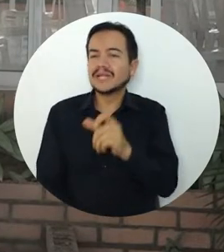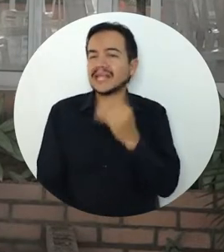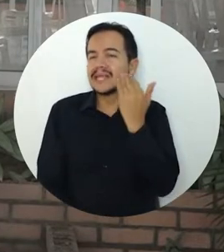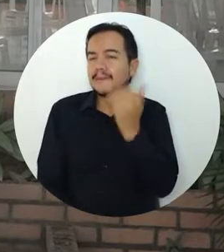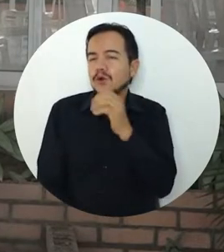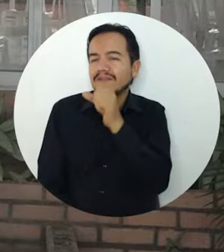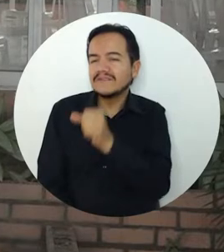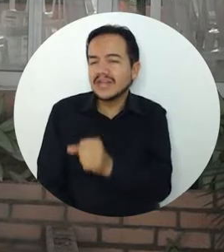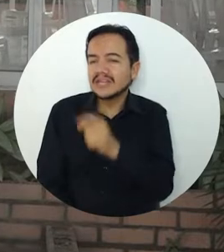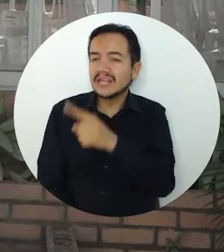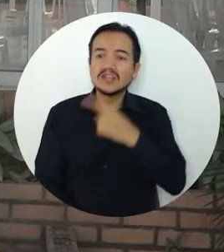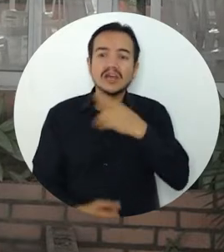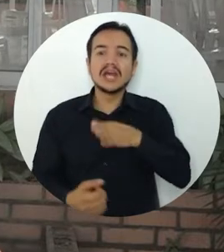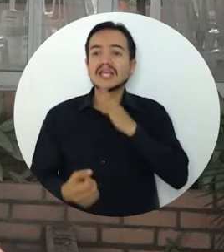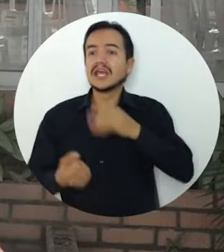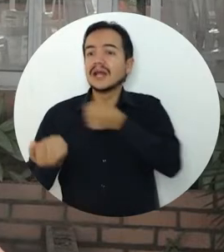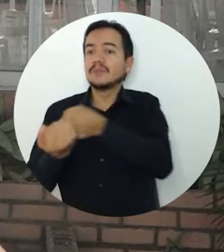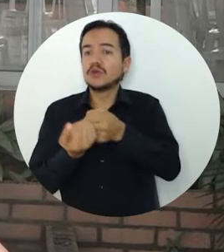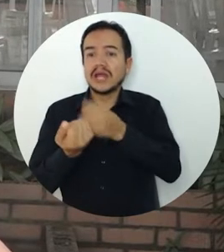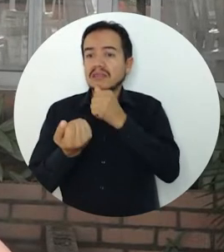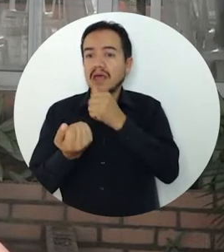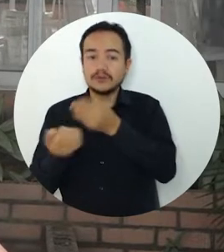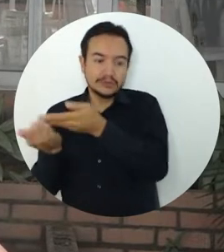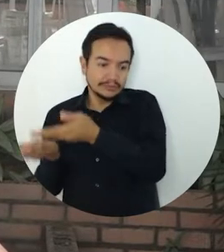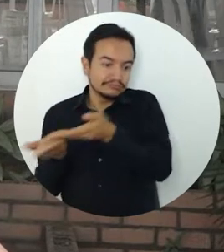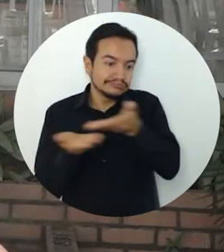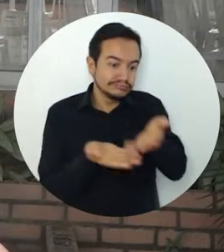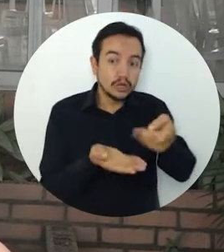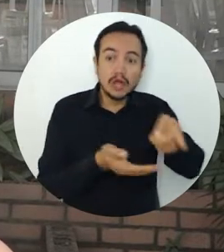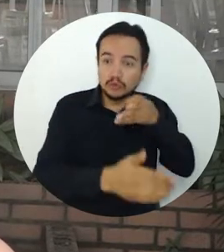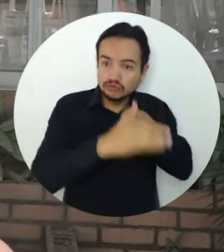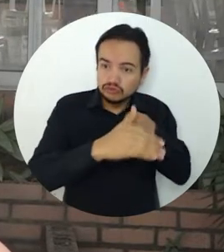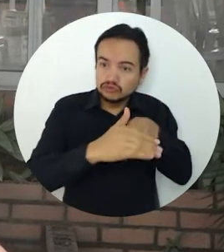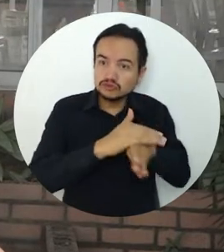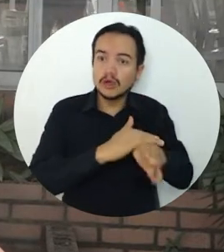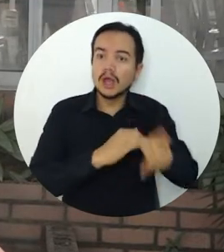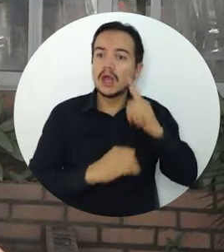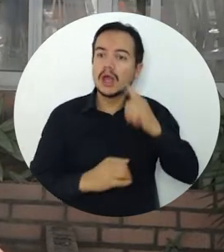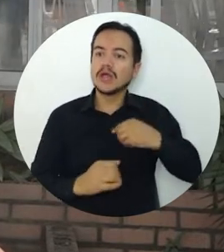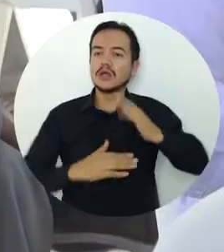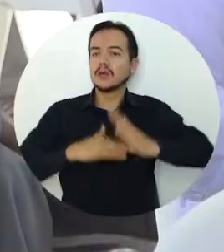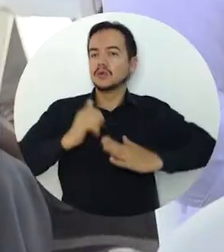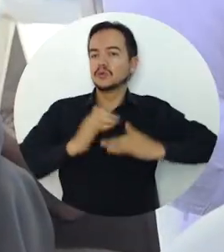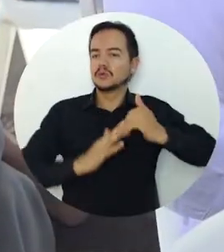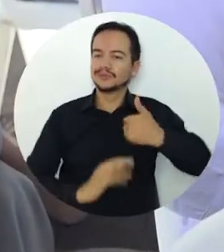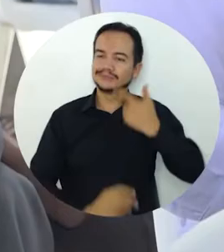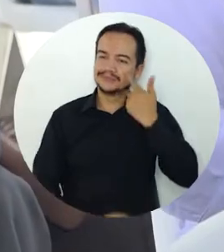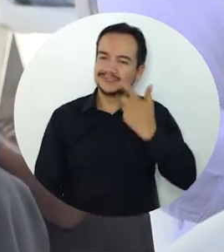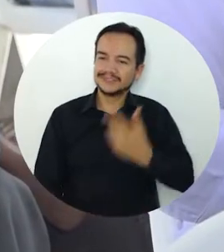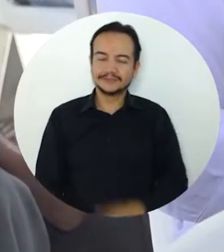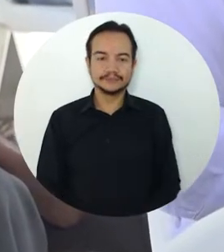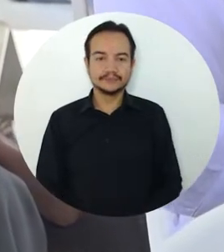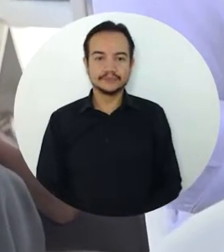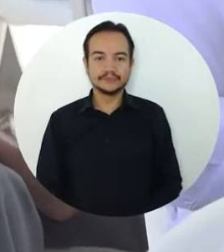obviamente pues que sea un espacio muy Digno y obviamente acorde a las necesidades para ellos